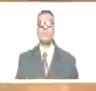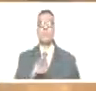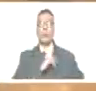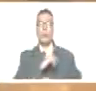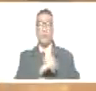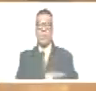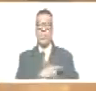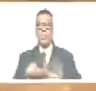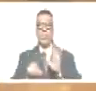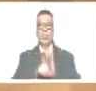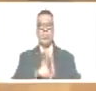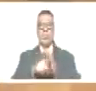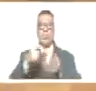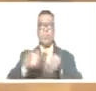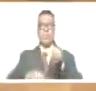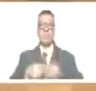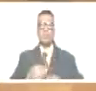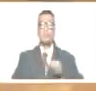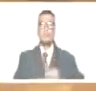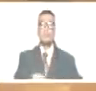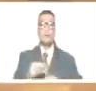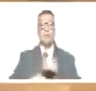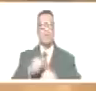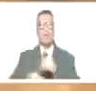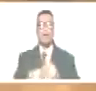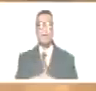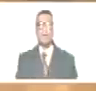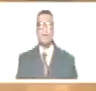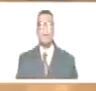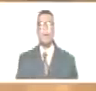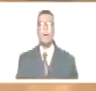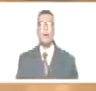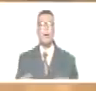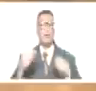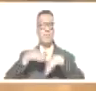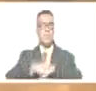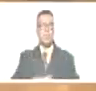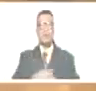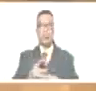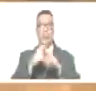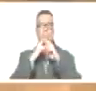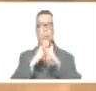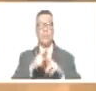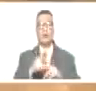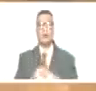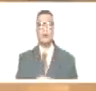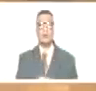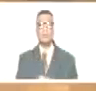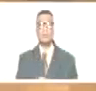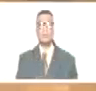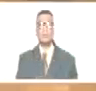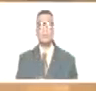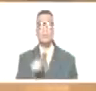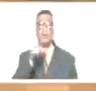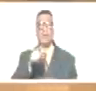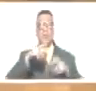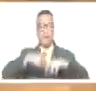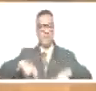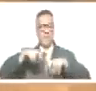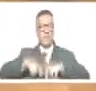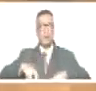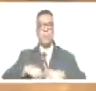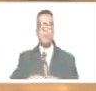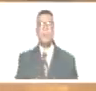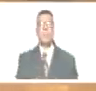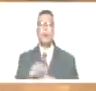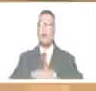legislativo actúe, se involucre, responda a estas investigaciones. Porque es muy